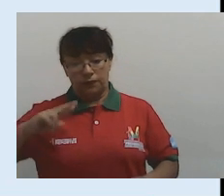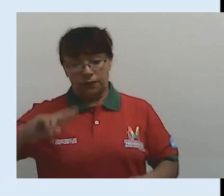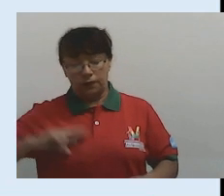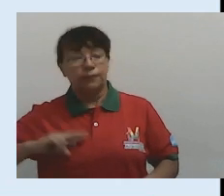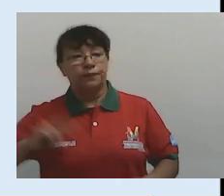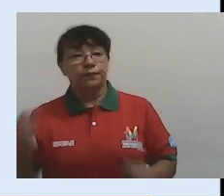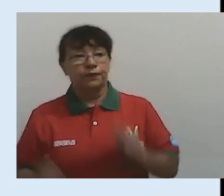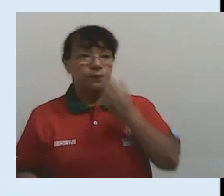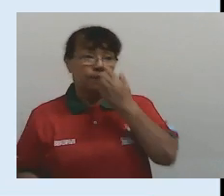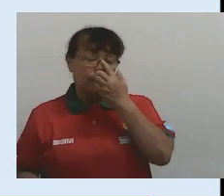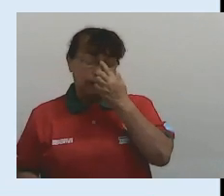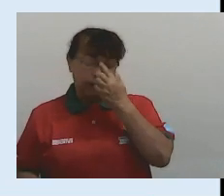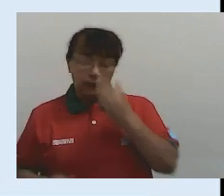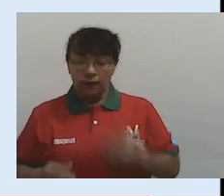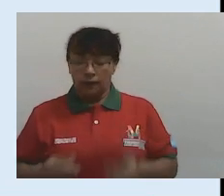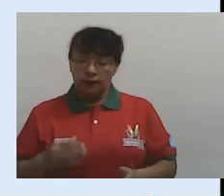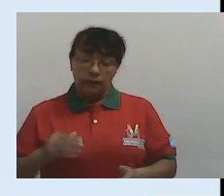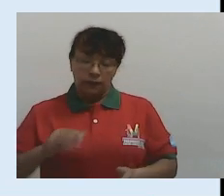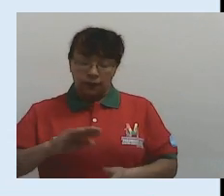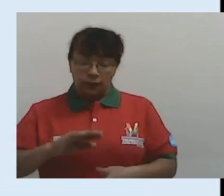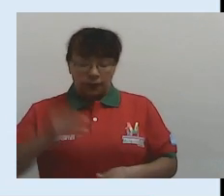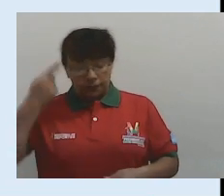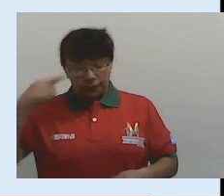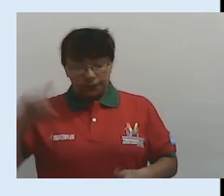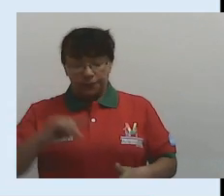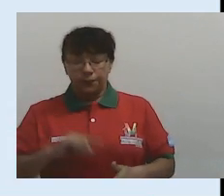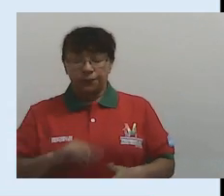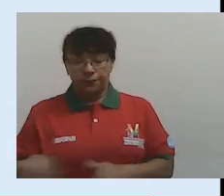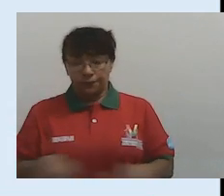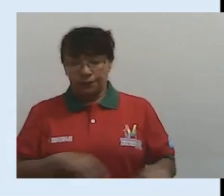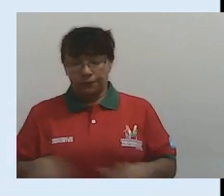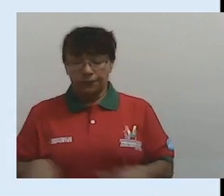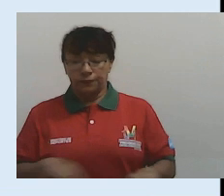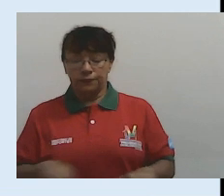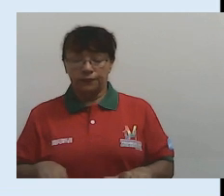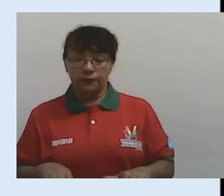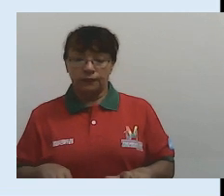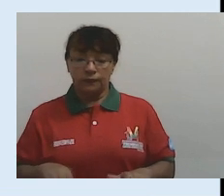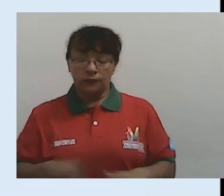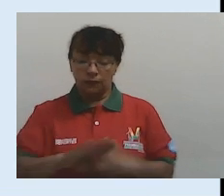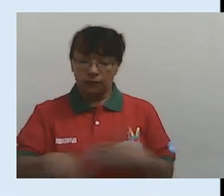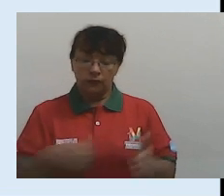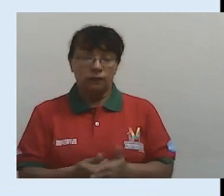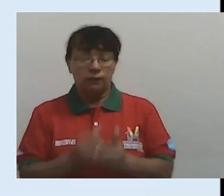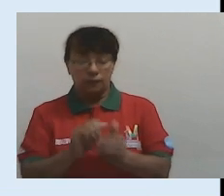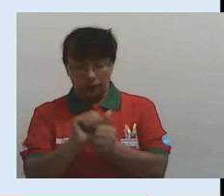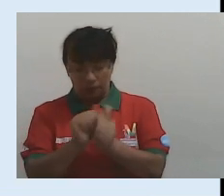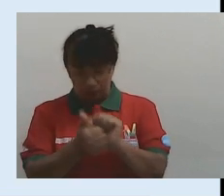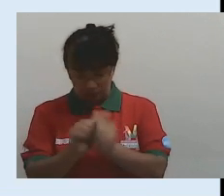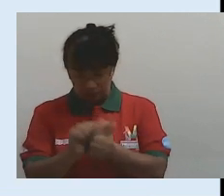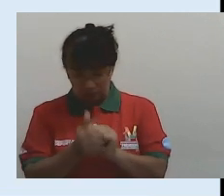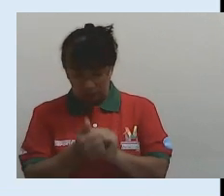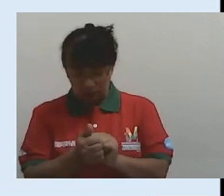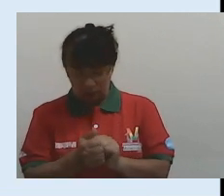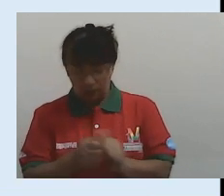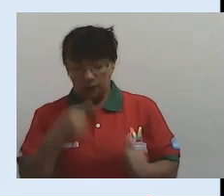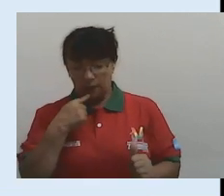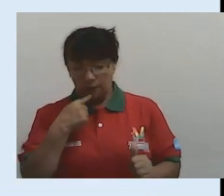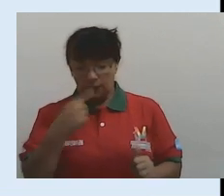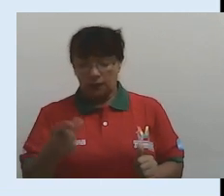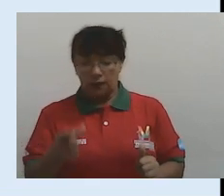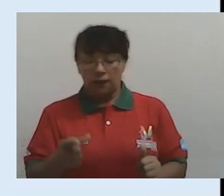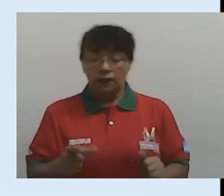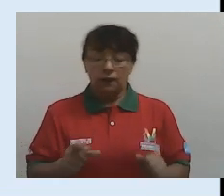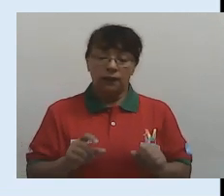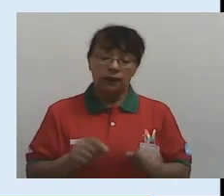Para hacer toda esta competencia, voy a hacerles unas sugerencias en lo que significa la organización del